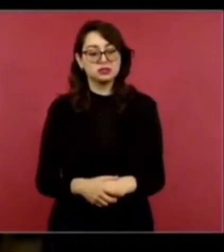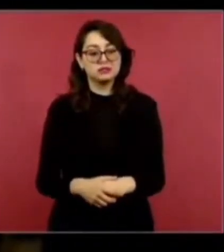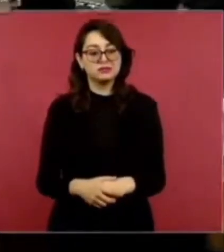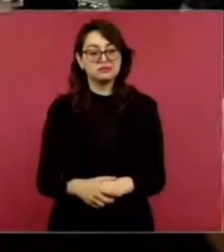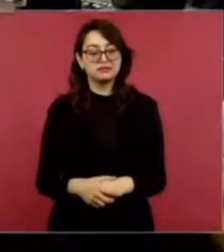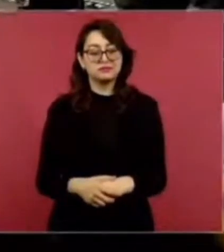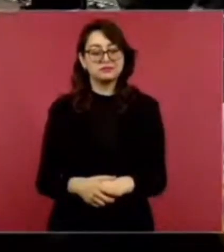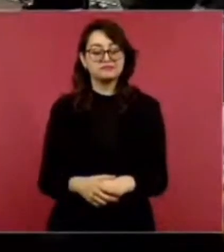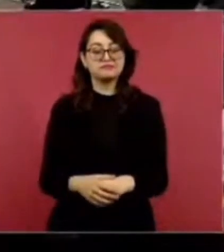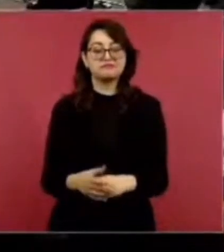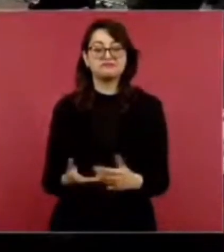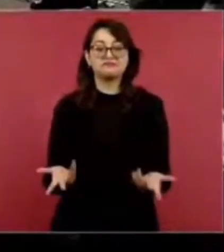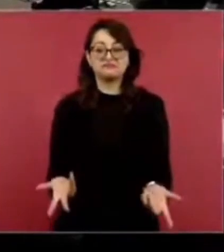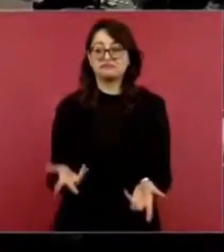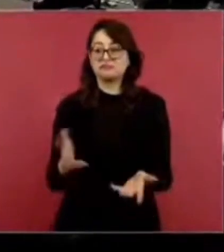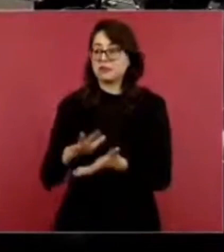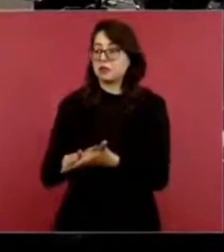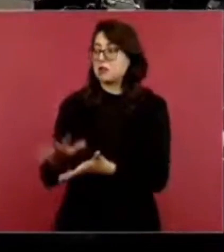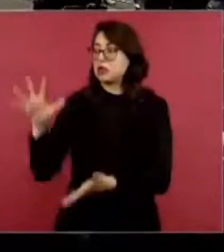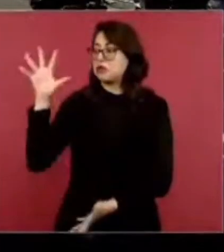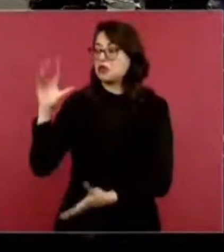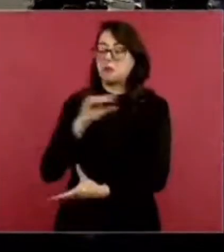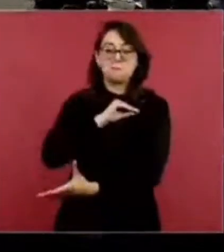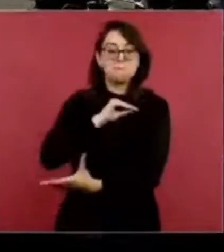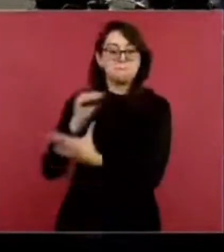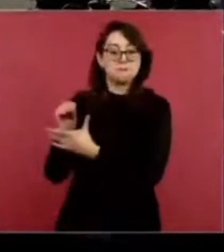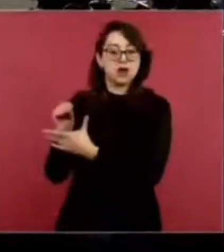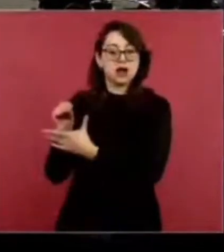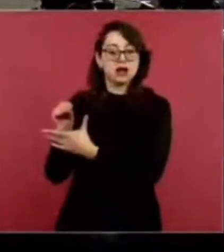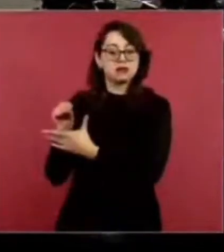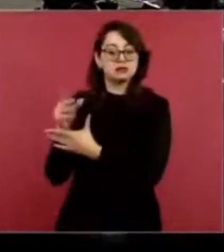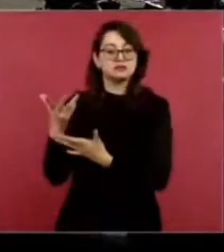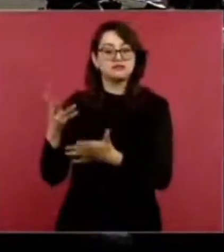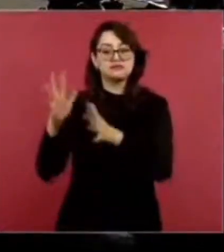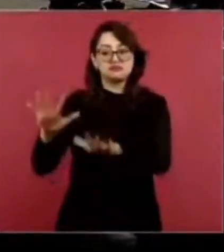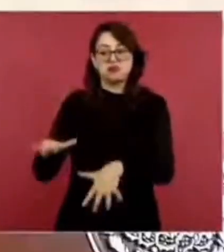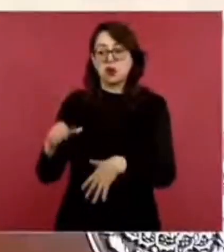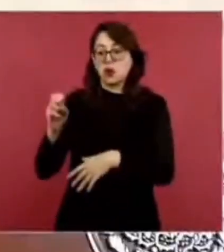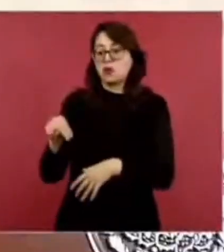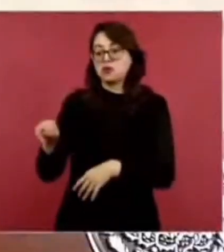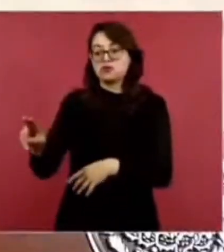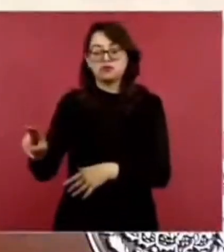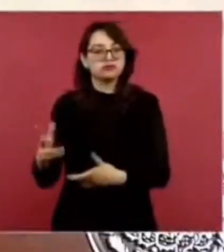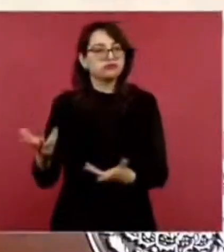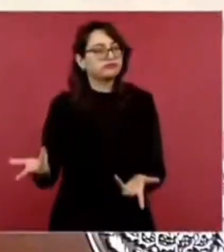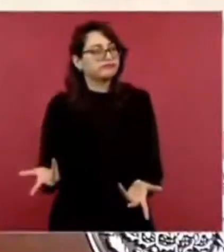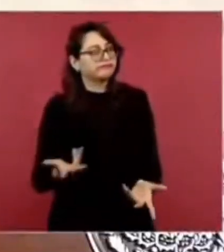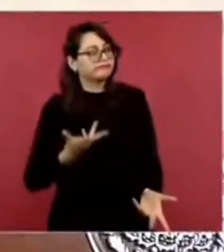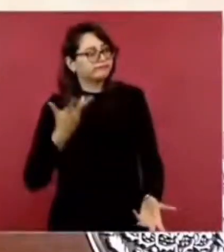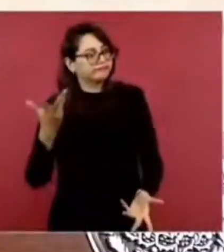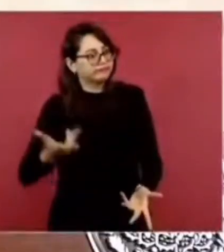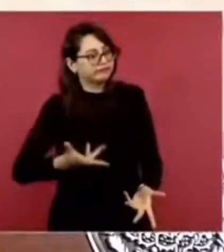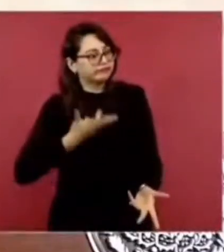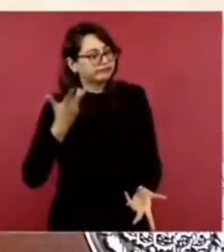hacerlo, queda sin efecto la decisión de la mayoría de la Asamblea de Naciones Unidas, que son de